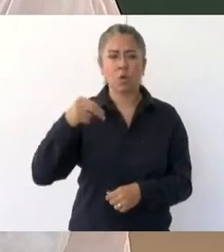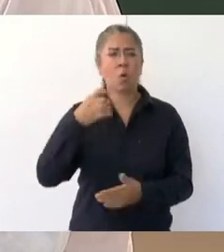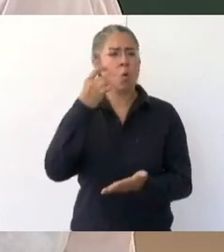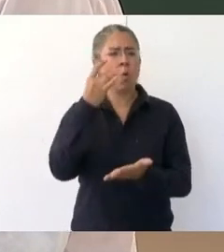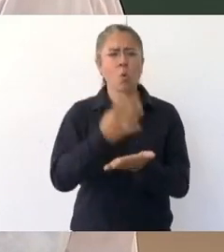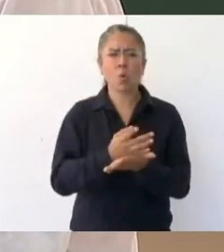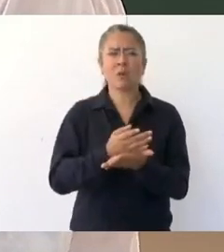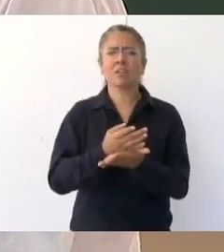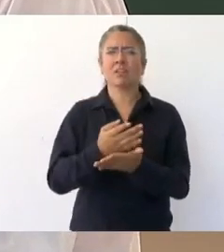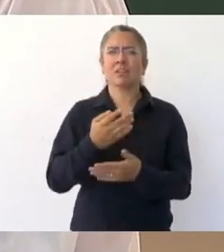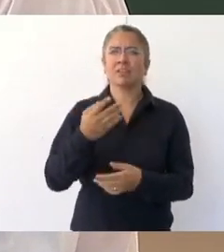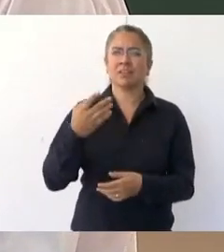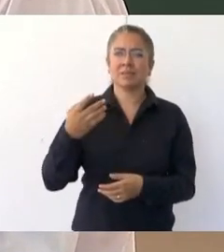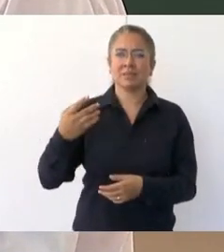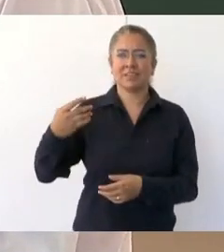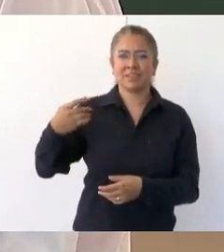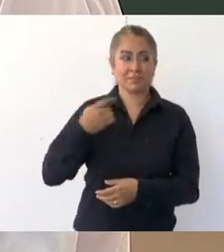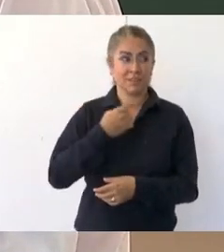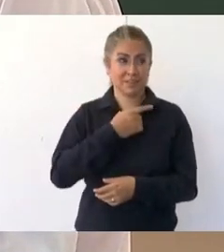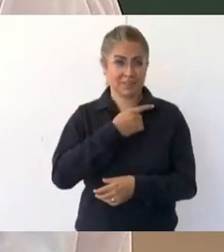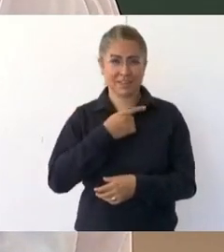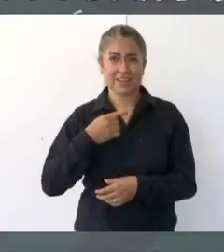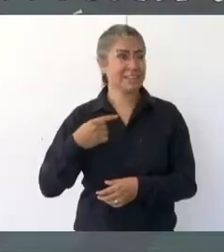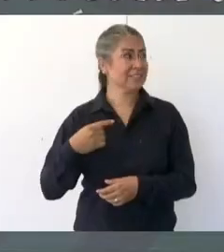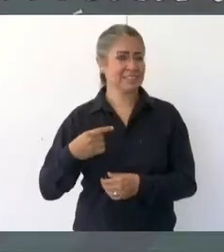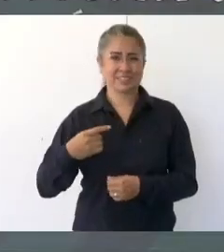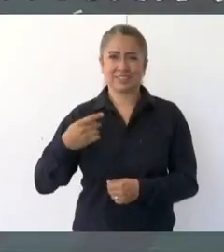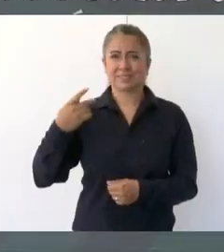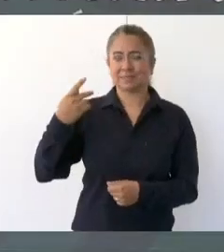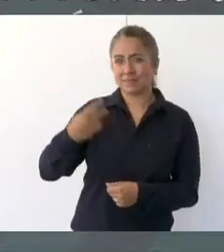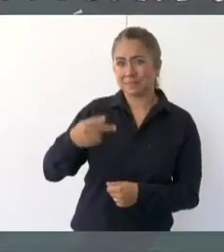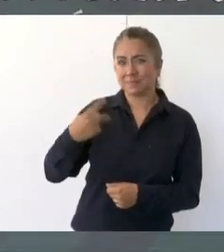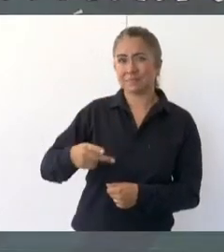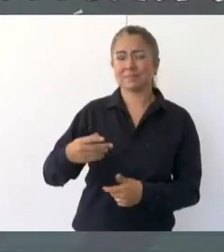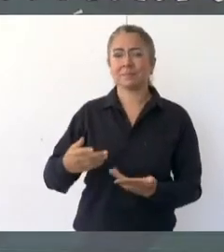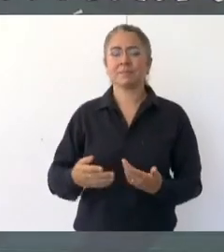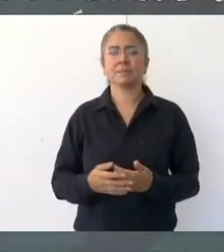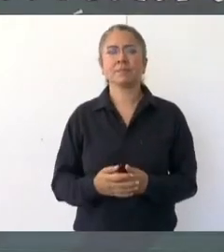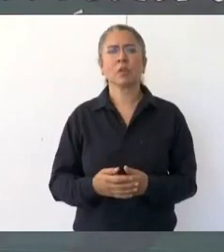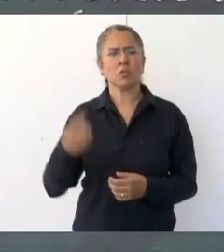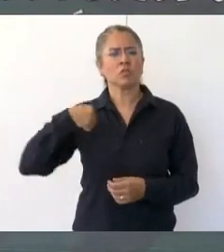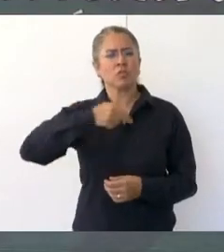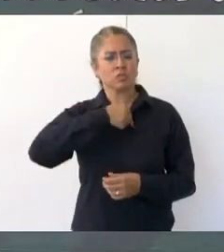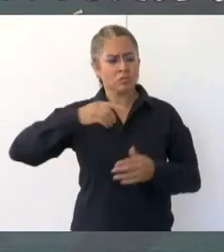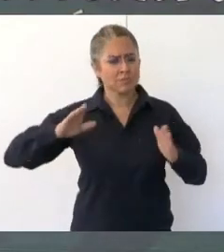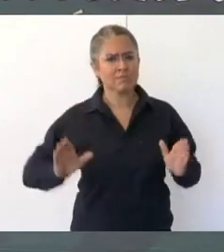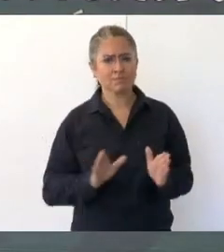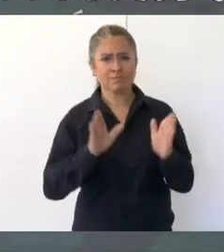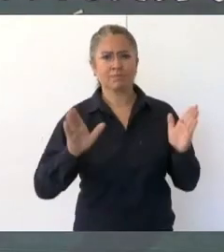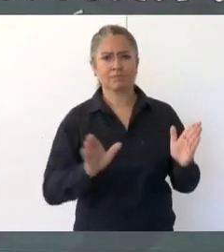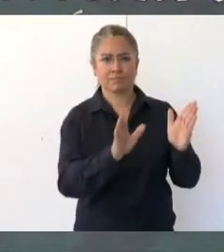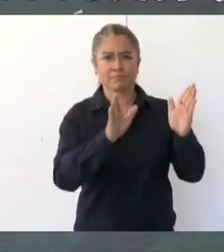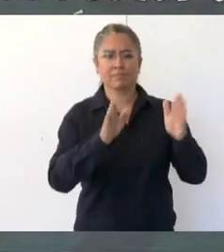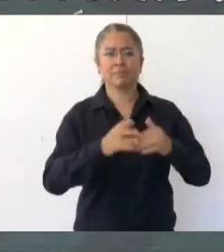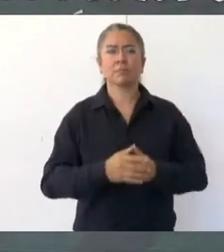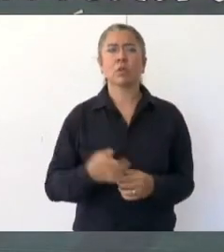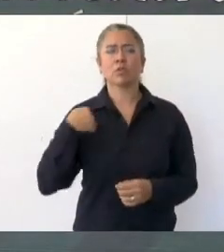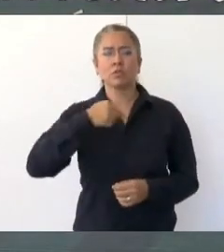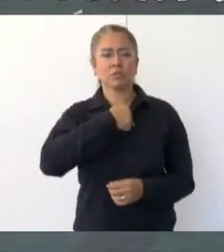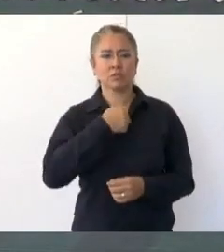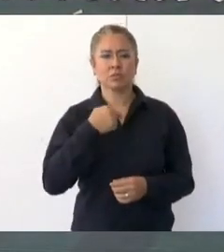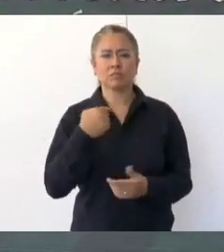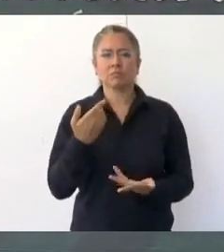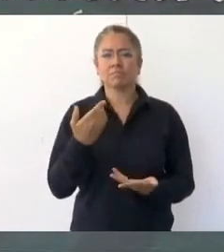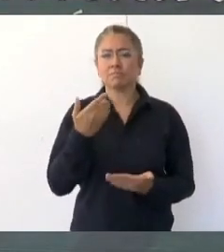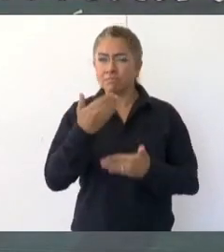que su población tenga garantizado su derecho humano al agua, sino también para impulsar una producción agrícola que sea equitativa,